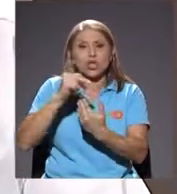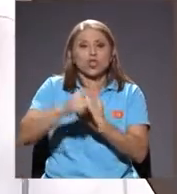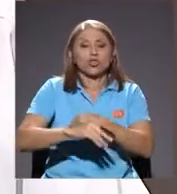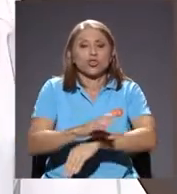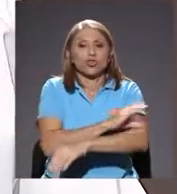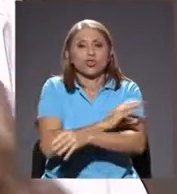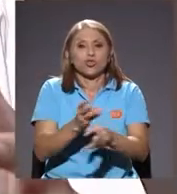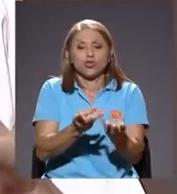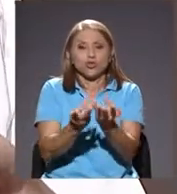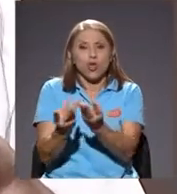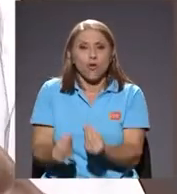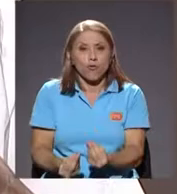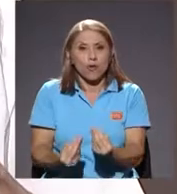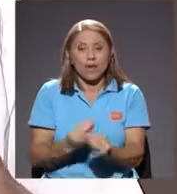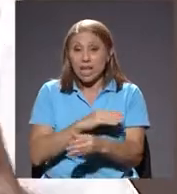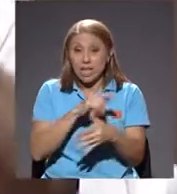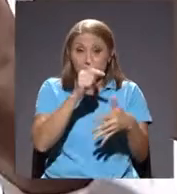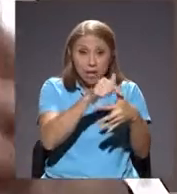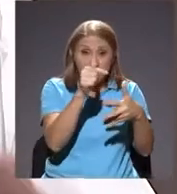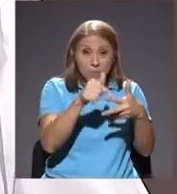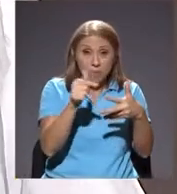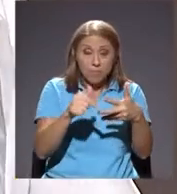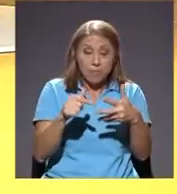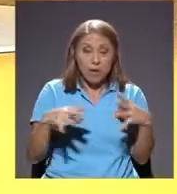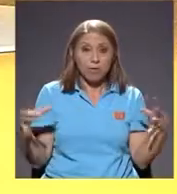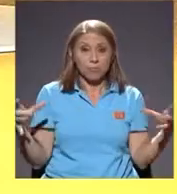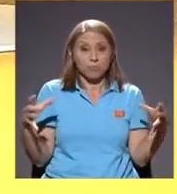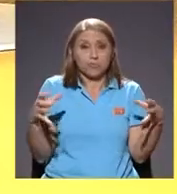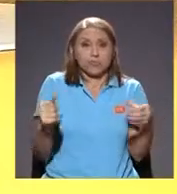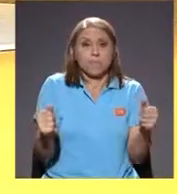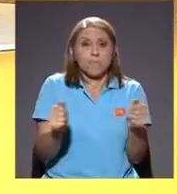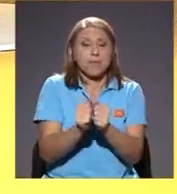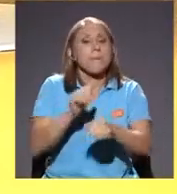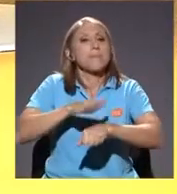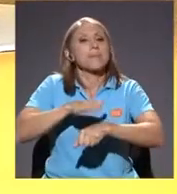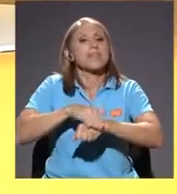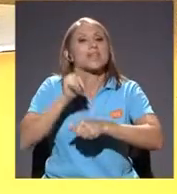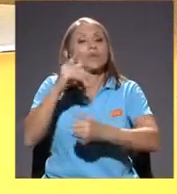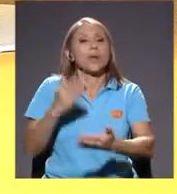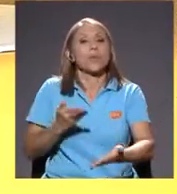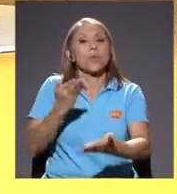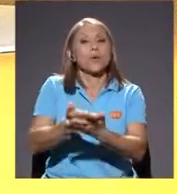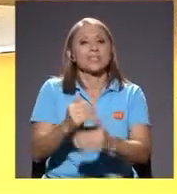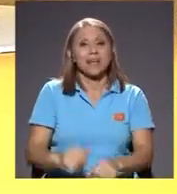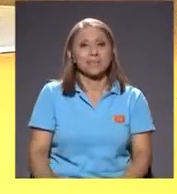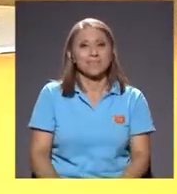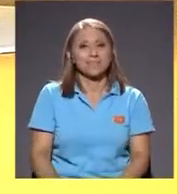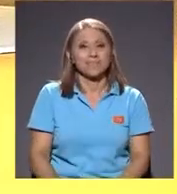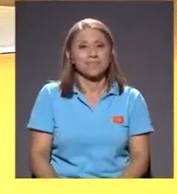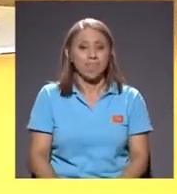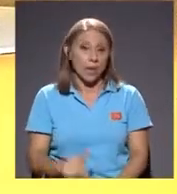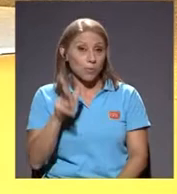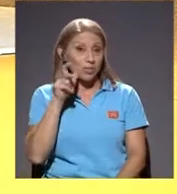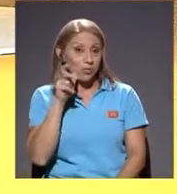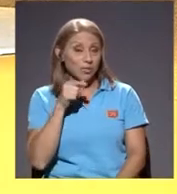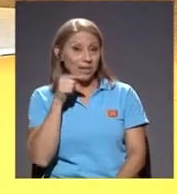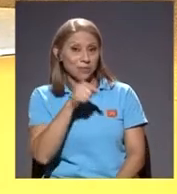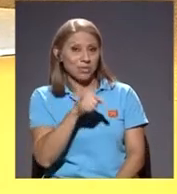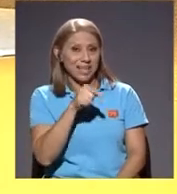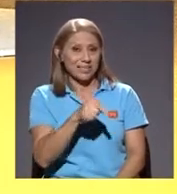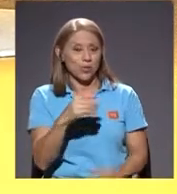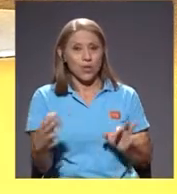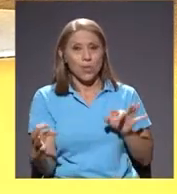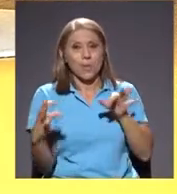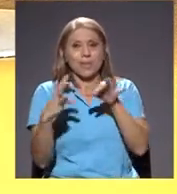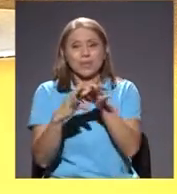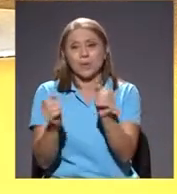conjunto permiten una propuesta pues escucharemos eso y lo mezclaremos con el tema